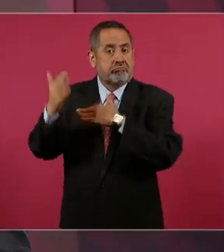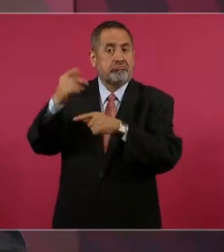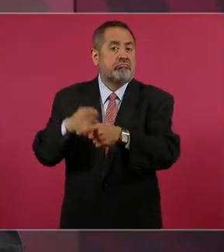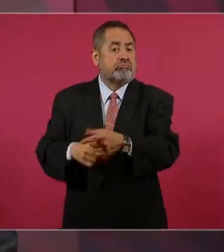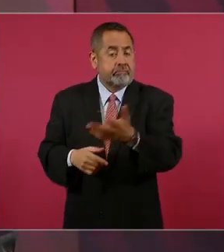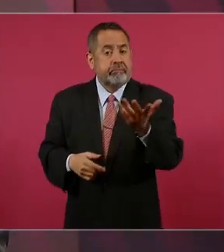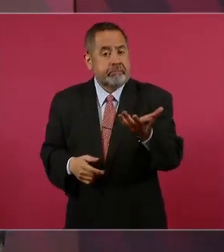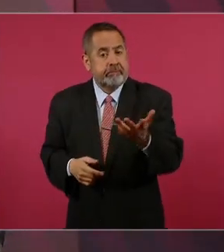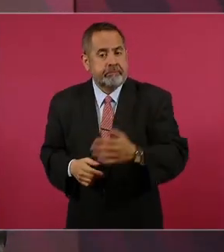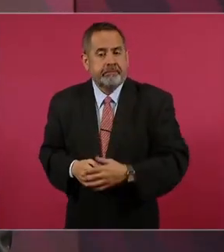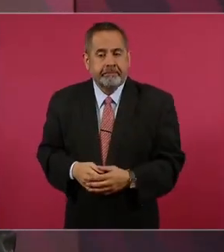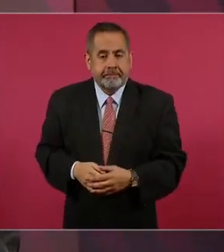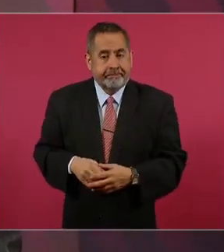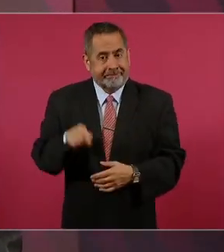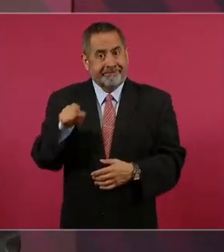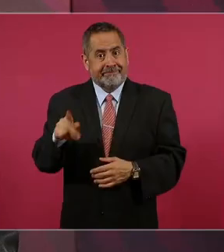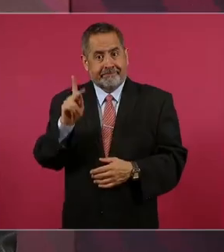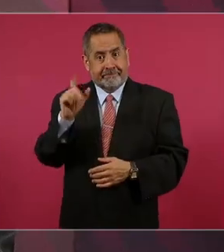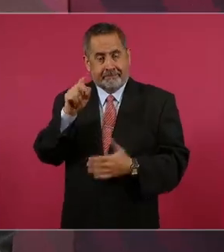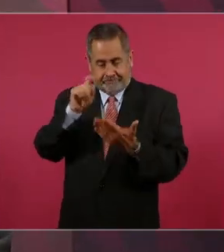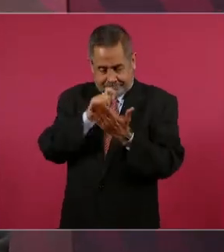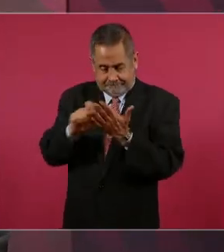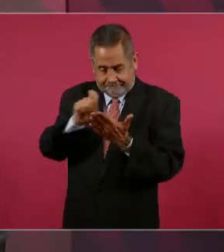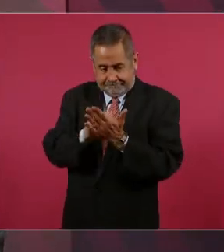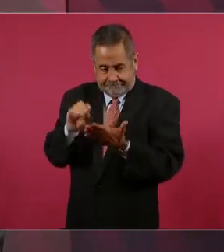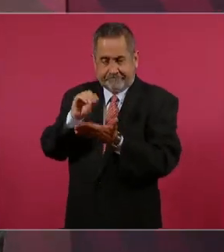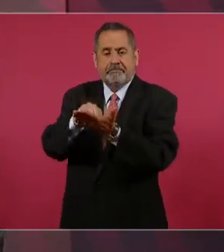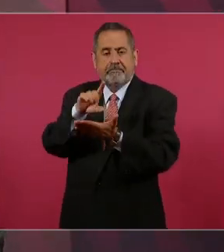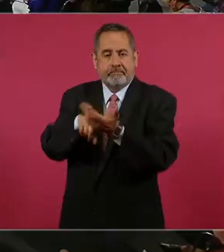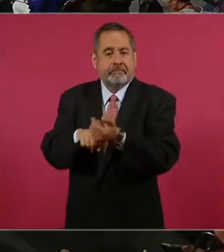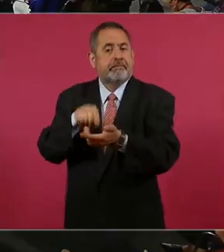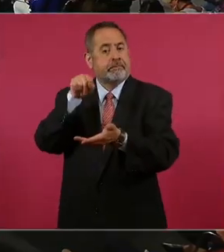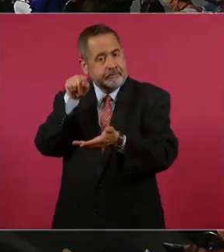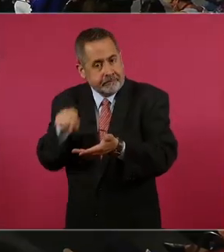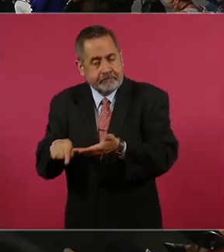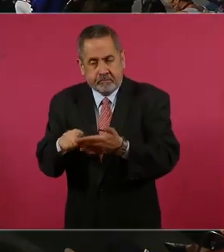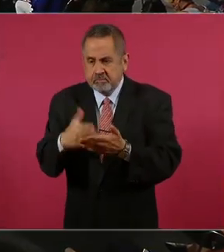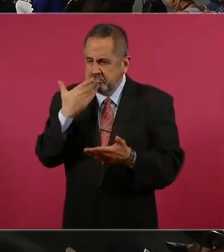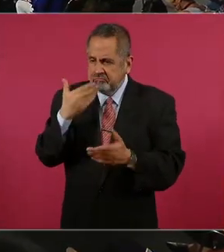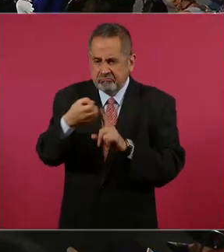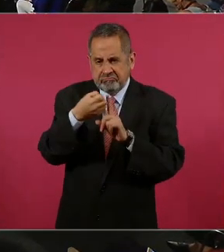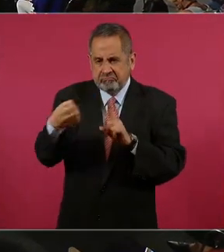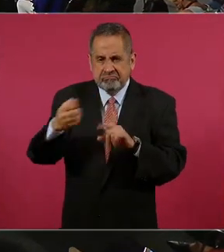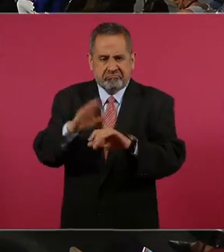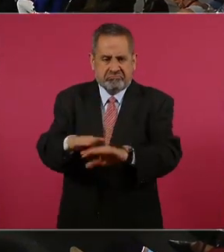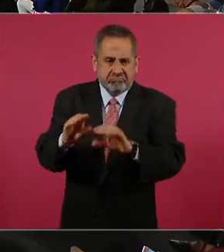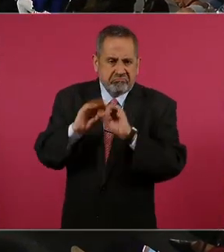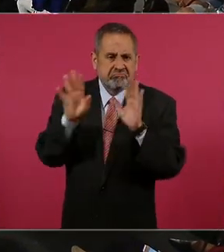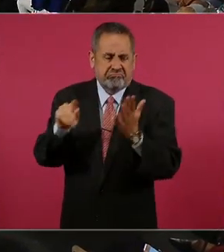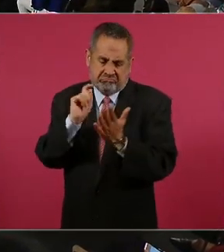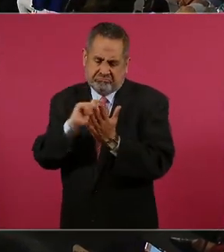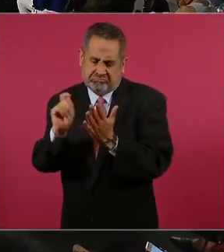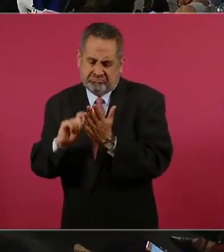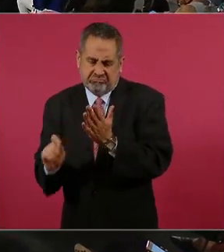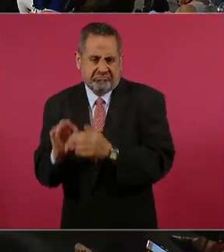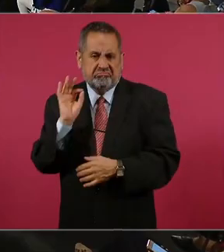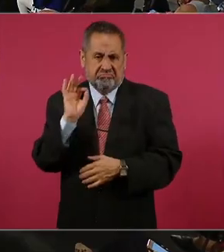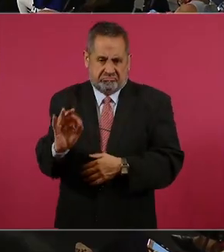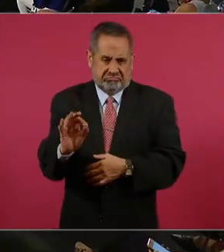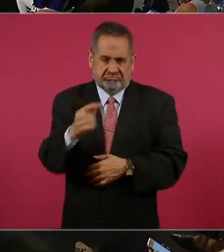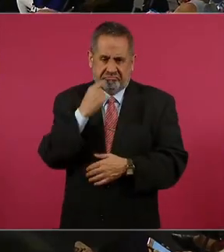Pero en ese plan está muy bien descrito esto que estoy planteando.